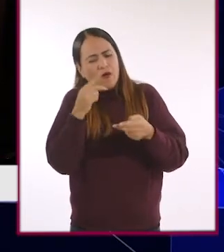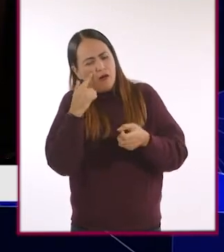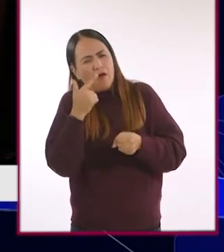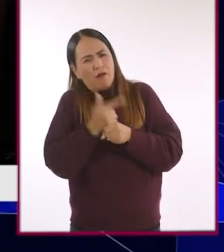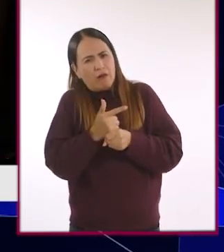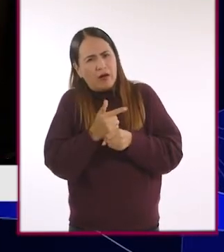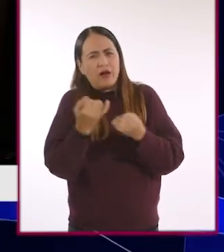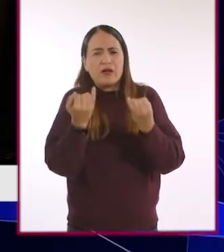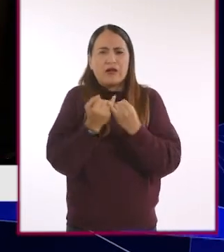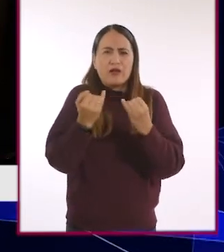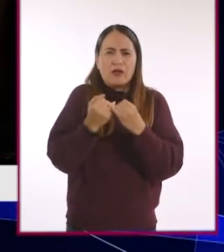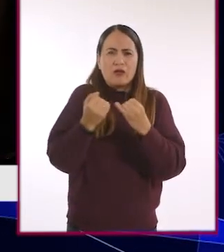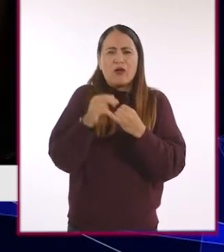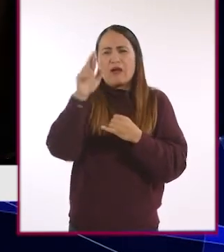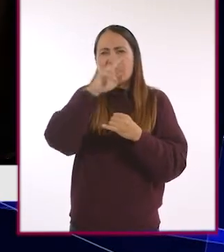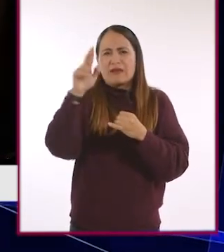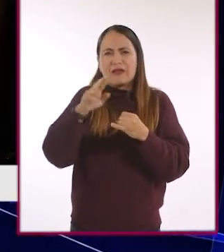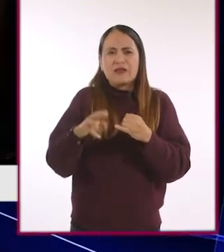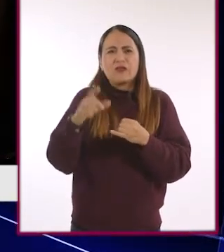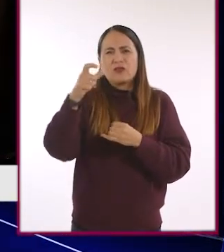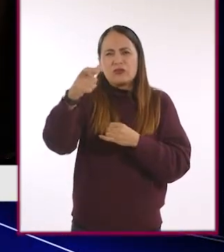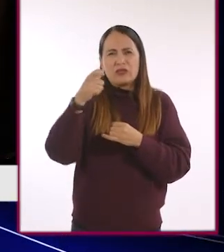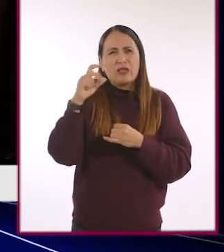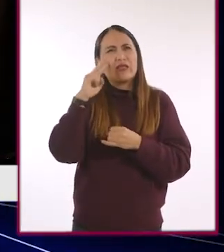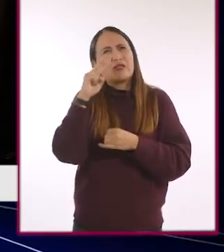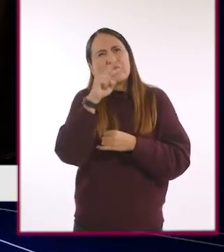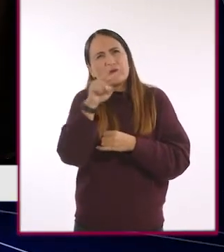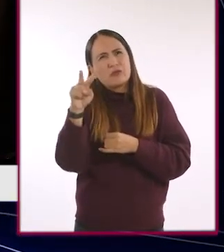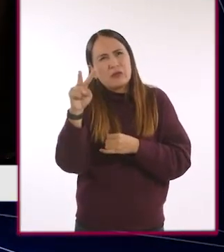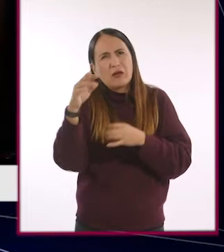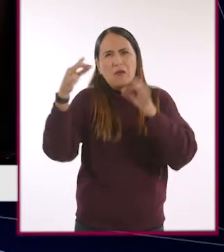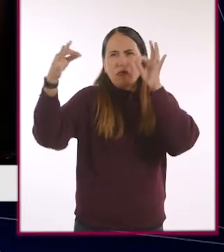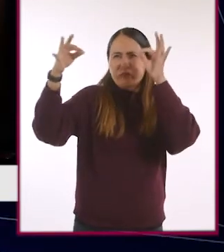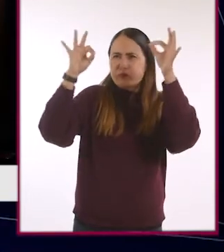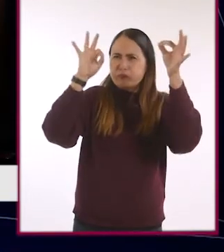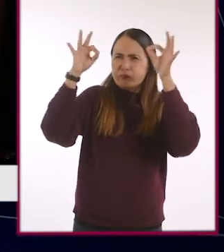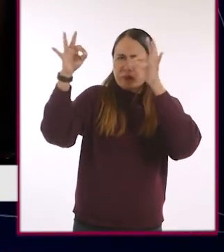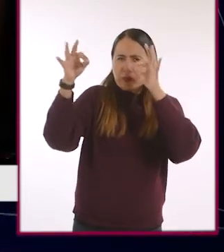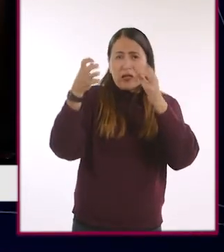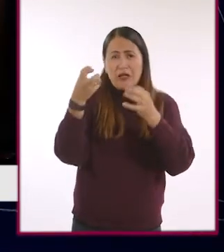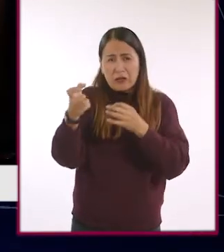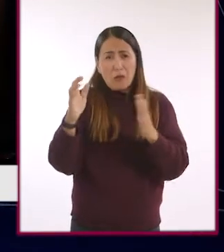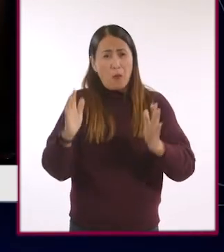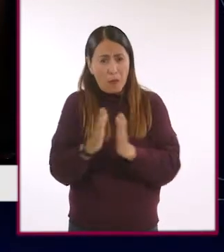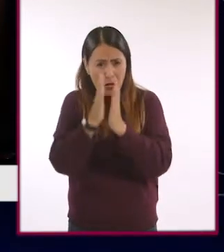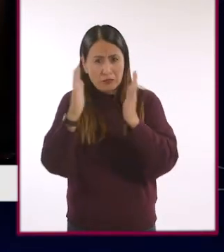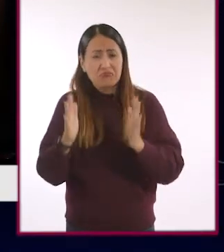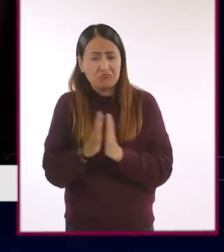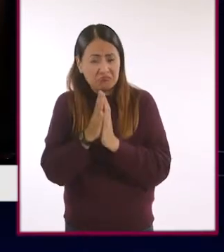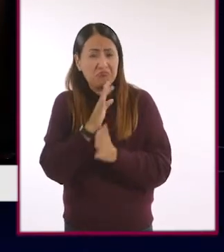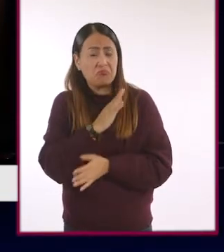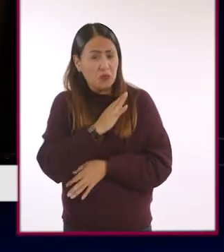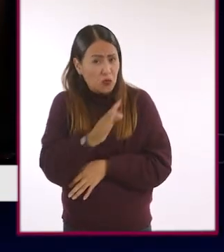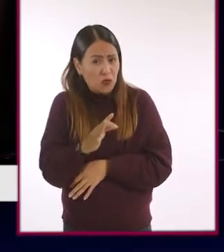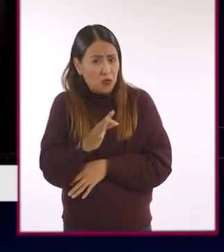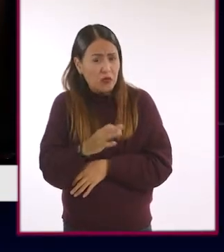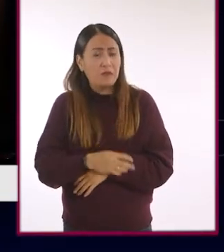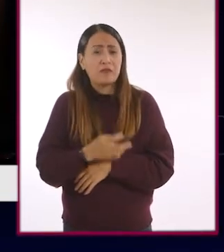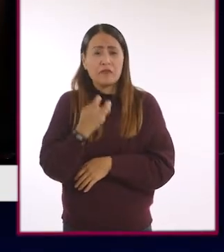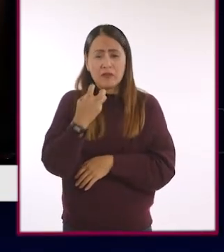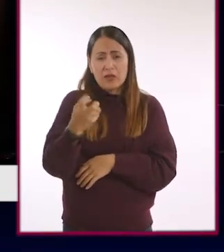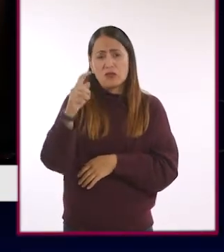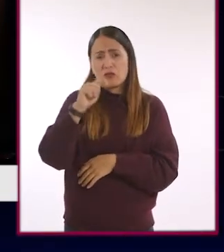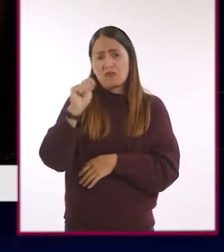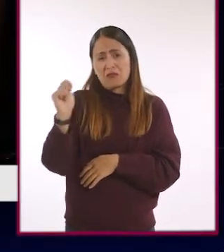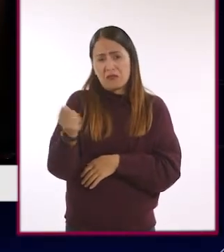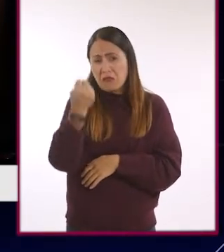sus radiografías en un escenario totalmente virtual, ¿no? Interactivo 100%. Entonces, creo que, por ejemplo, esas nuevas tecnologías